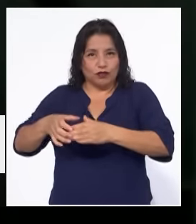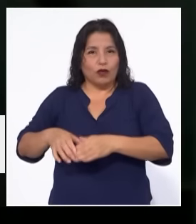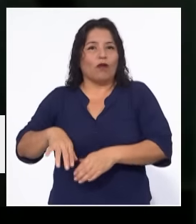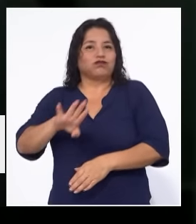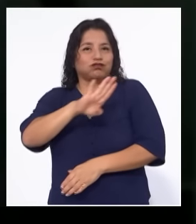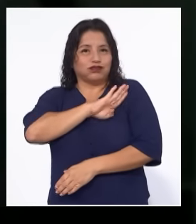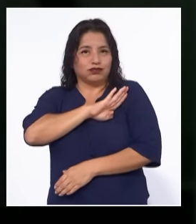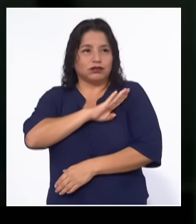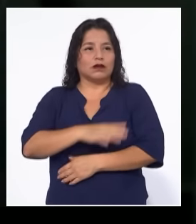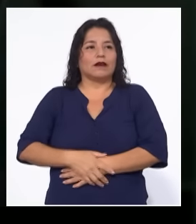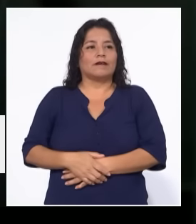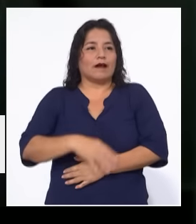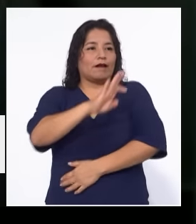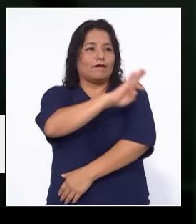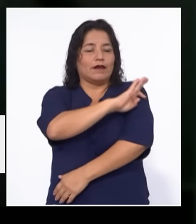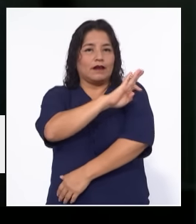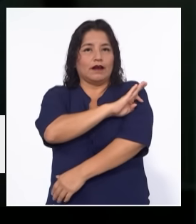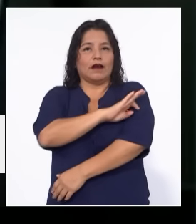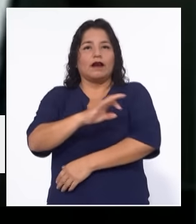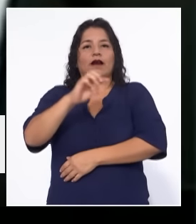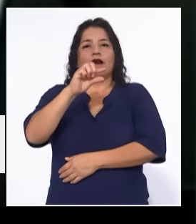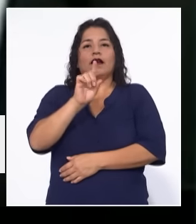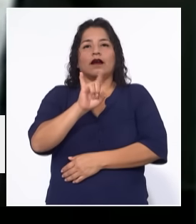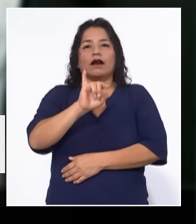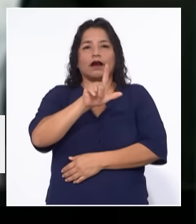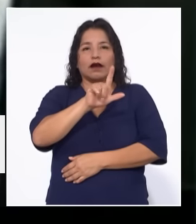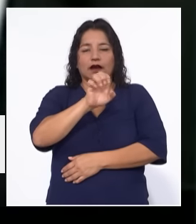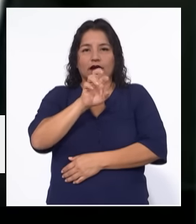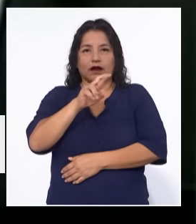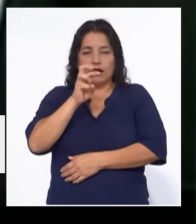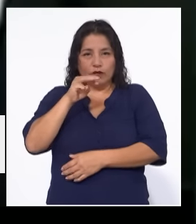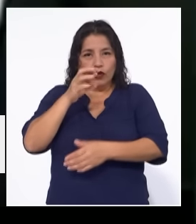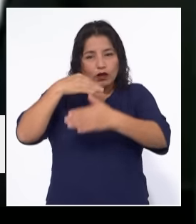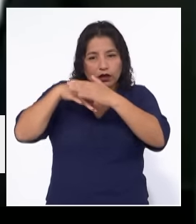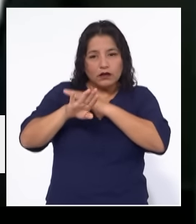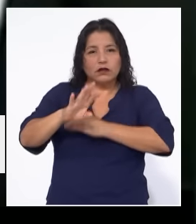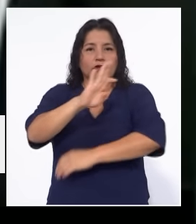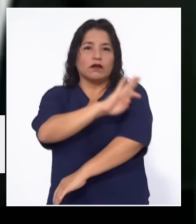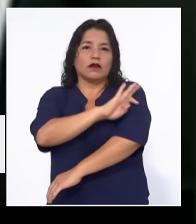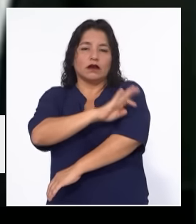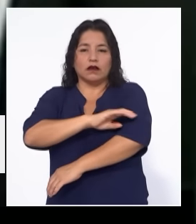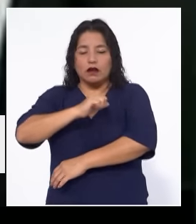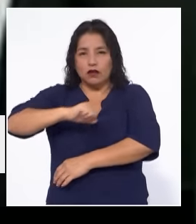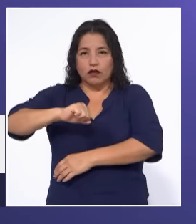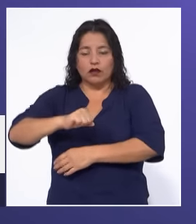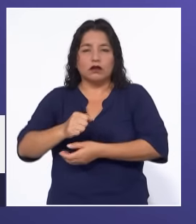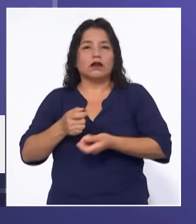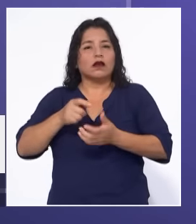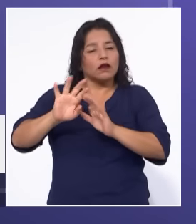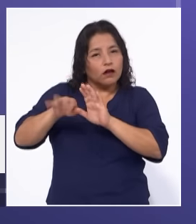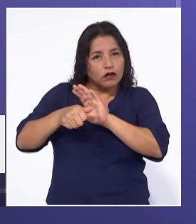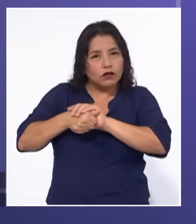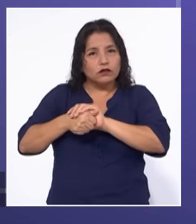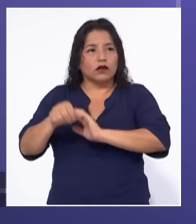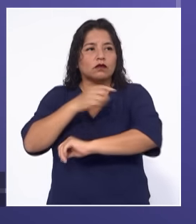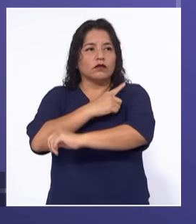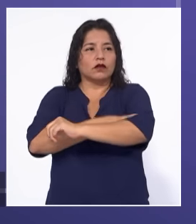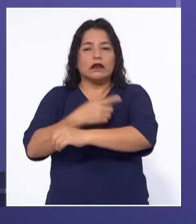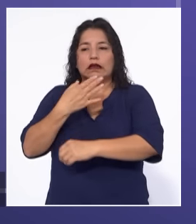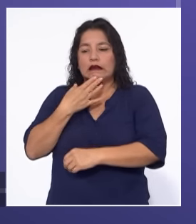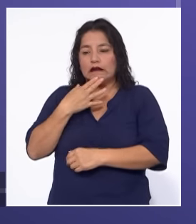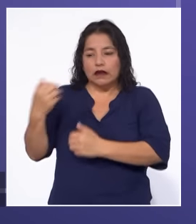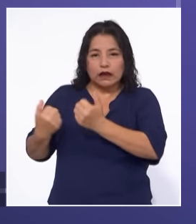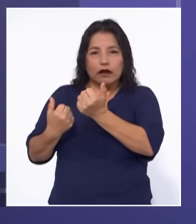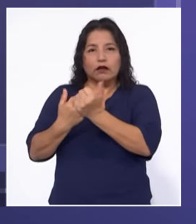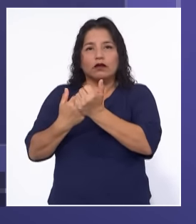criminal. El fiscal Guillermo Luis Vicente Silva Loli ingresó a la Fiscalía contra la Corrupción del Poder a través de Claudia Ruiz Mesías,